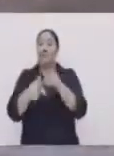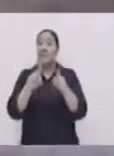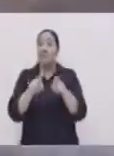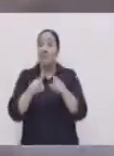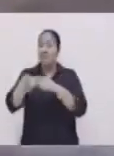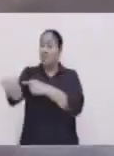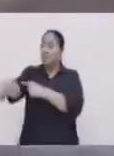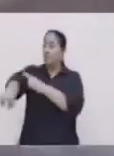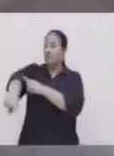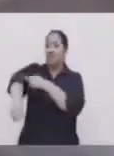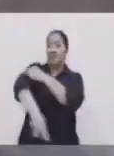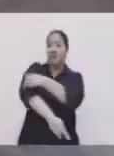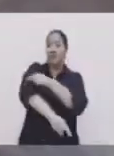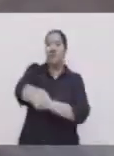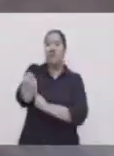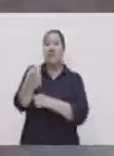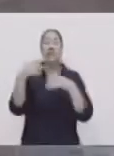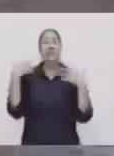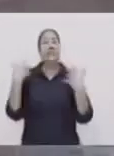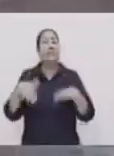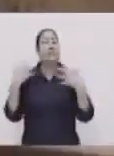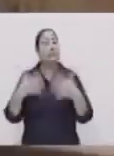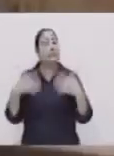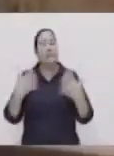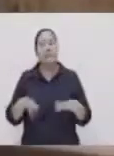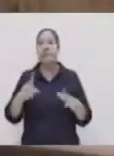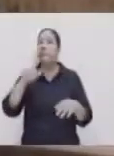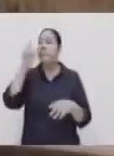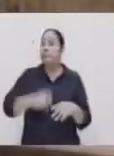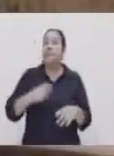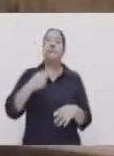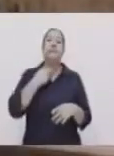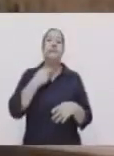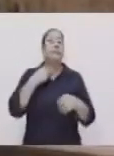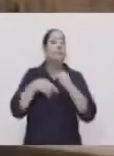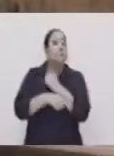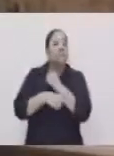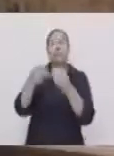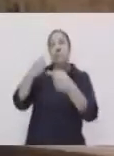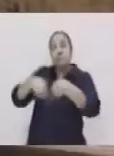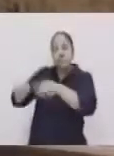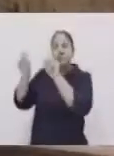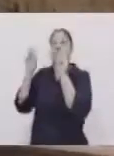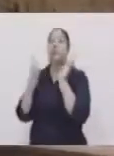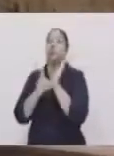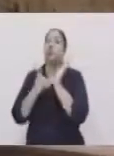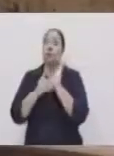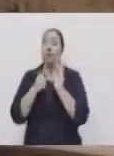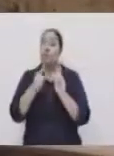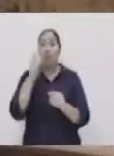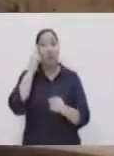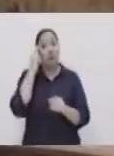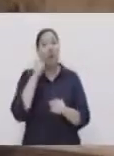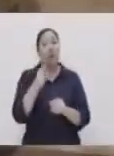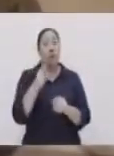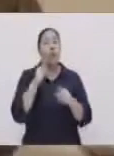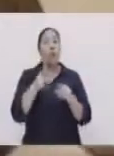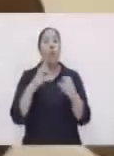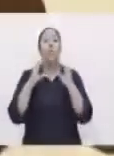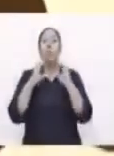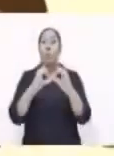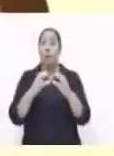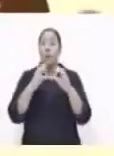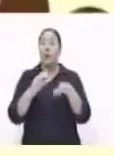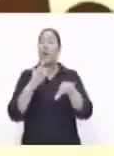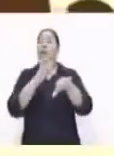graves y requieren de asistencia médica inmediata. Recuerda que la mayoría de quemaduras se pueden prevenir si tenemos cuidado al